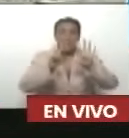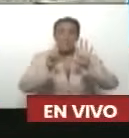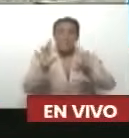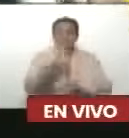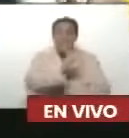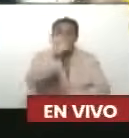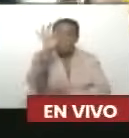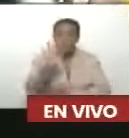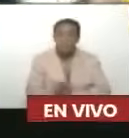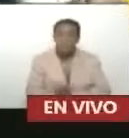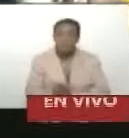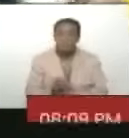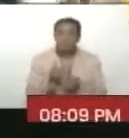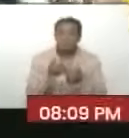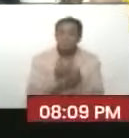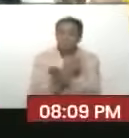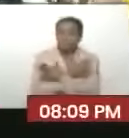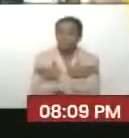96%.